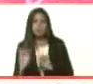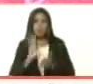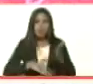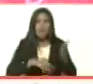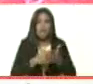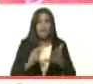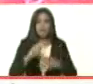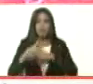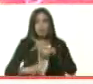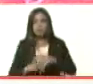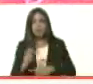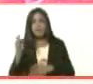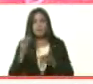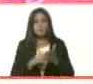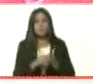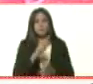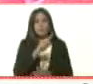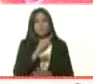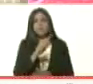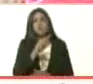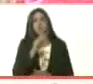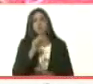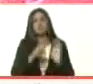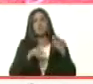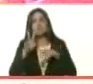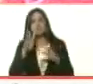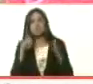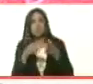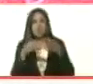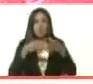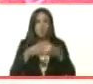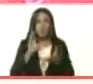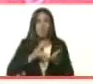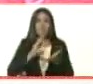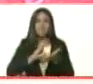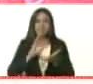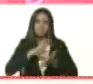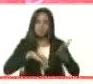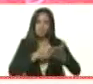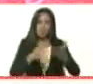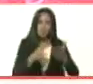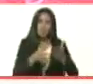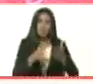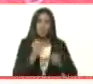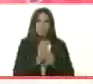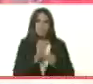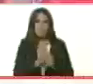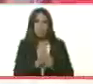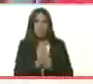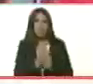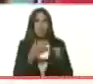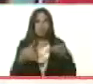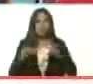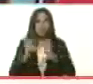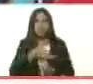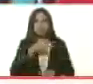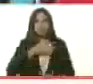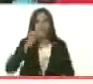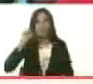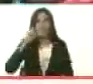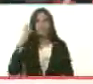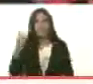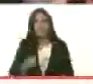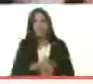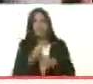de los 1.119 CPT en el centro de la agenda de trabajo de la construcción del socialismo del